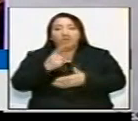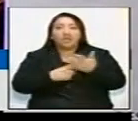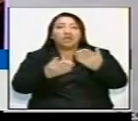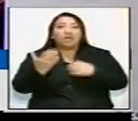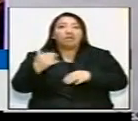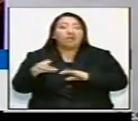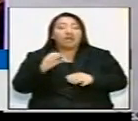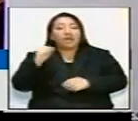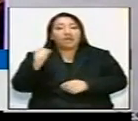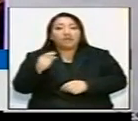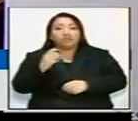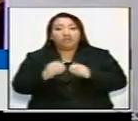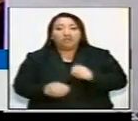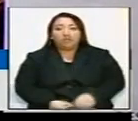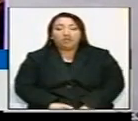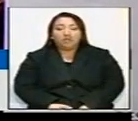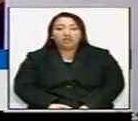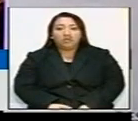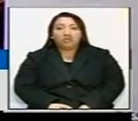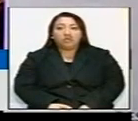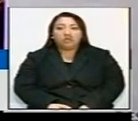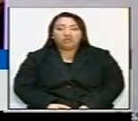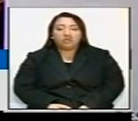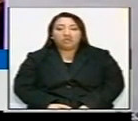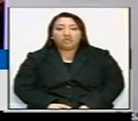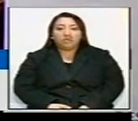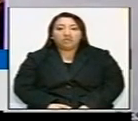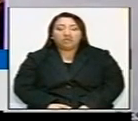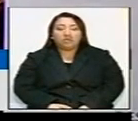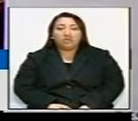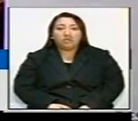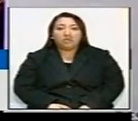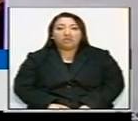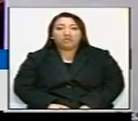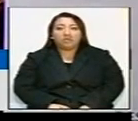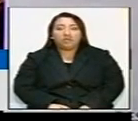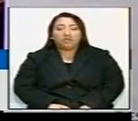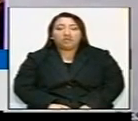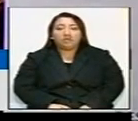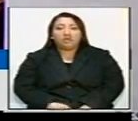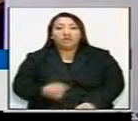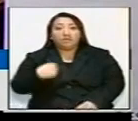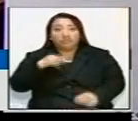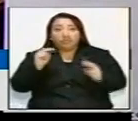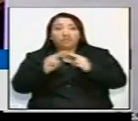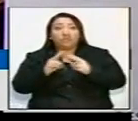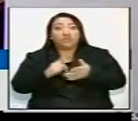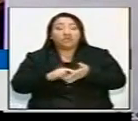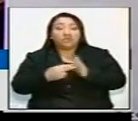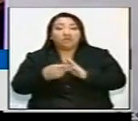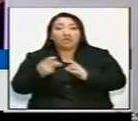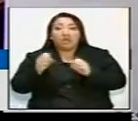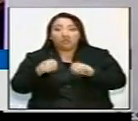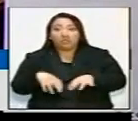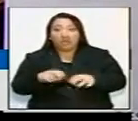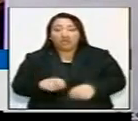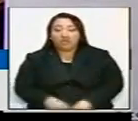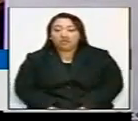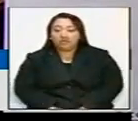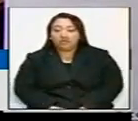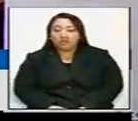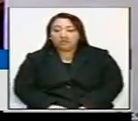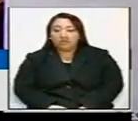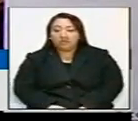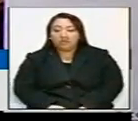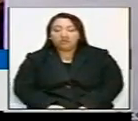a ganar de estas reformas, ver lo que realmente iban a poder ganar. Entonces encontramos que en Australia el